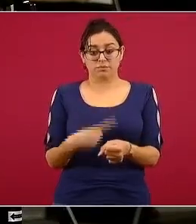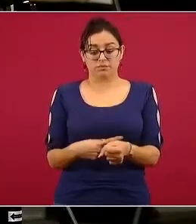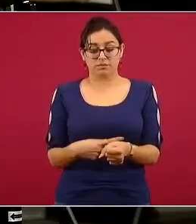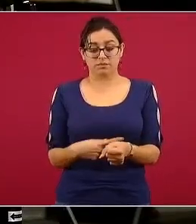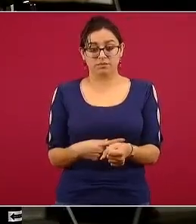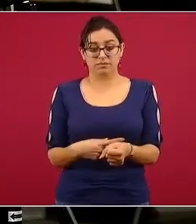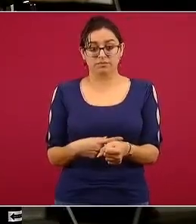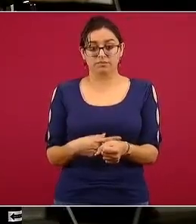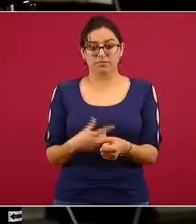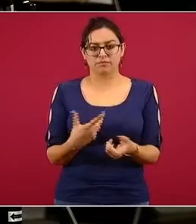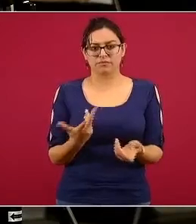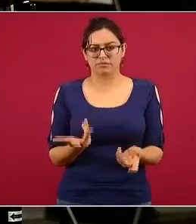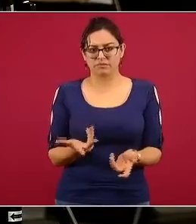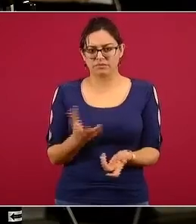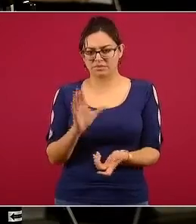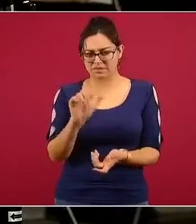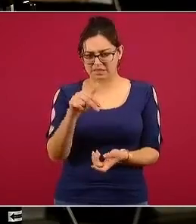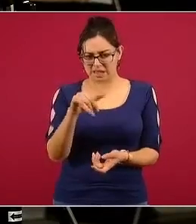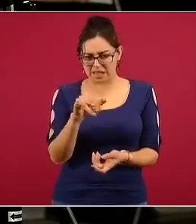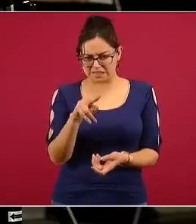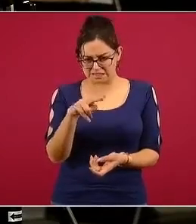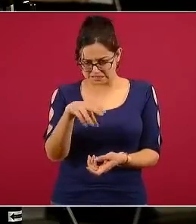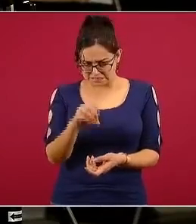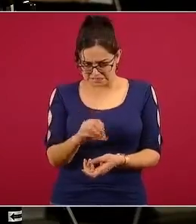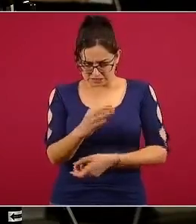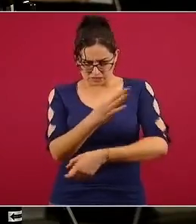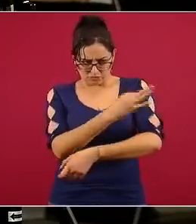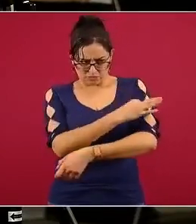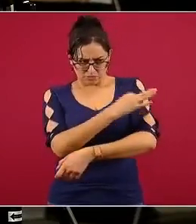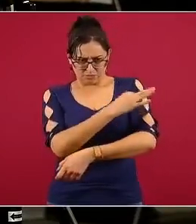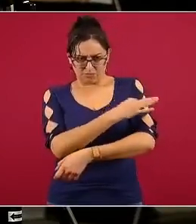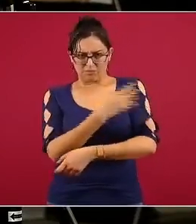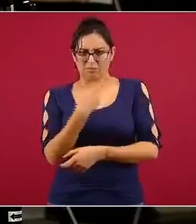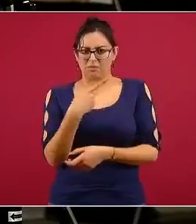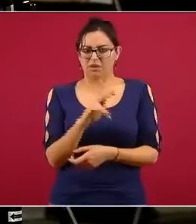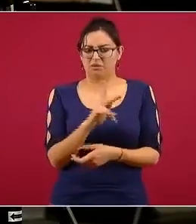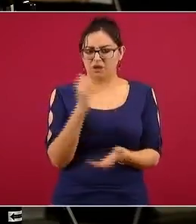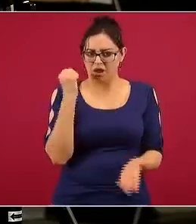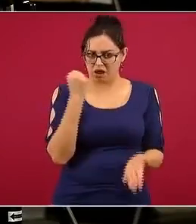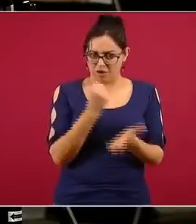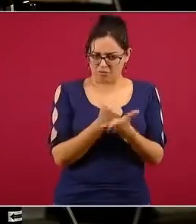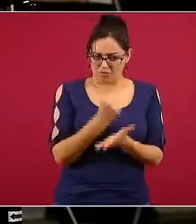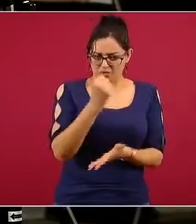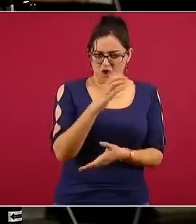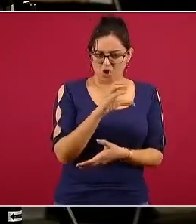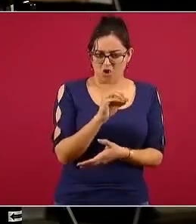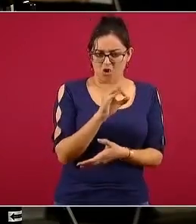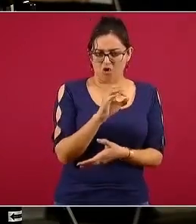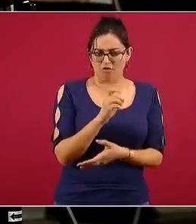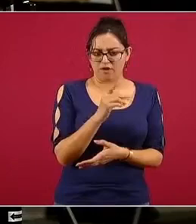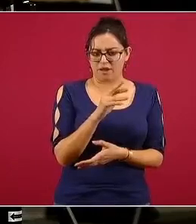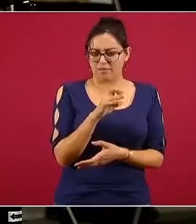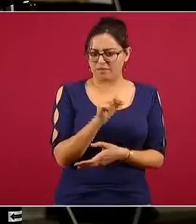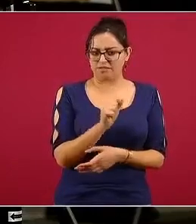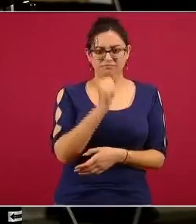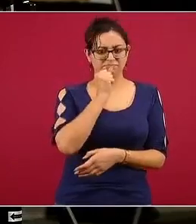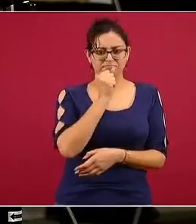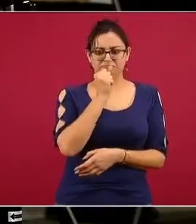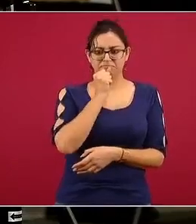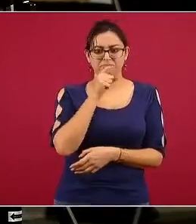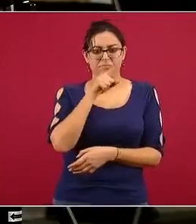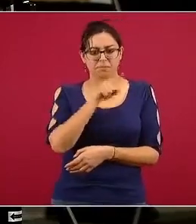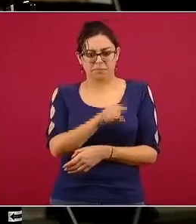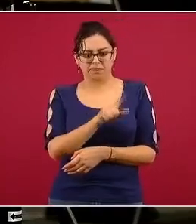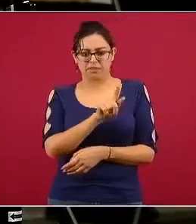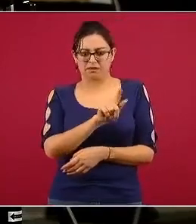vacunar con la de CanSino si todavía ni siquiera está aprobada por COFEPRIS y tiene una efectividad del 79%